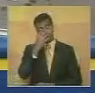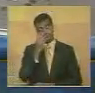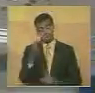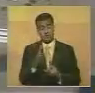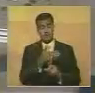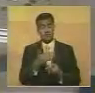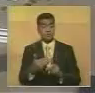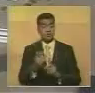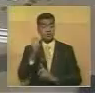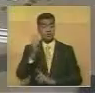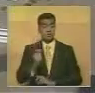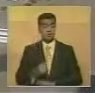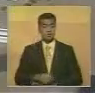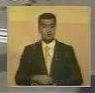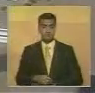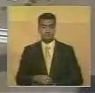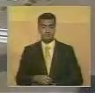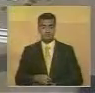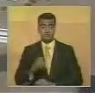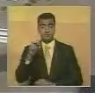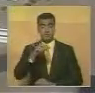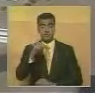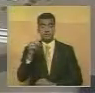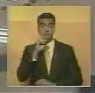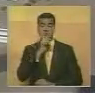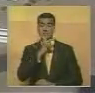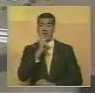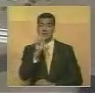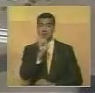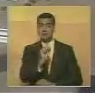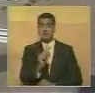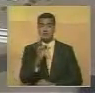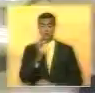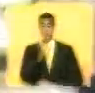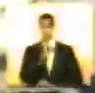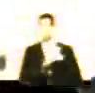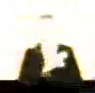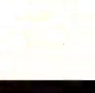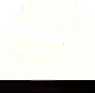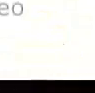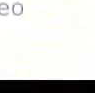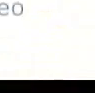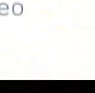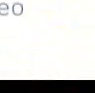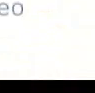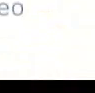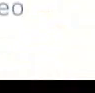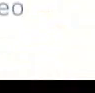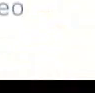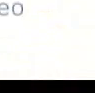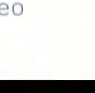dichas agresiones a la diputada. Desde la Asamblea Nacional, Carla Salcedo Flores, Noticiero Venevisión.